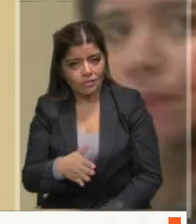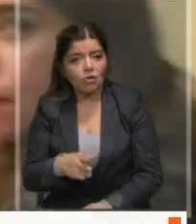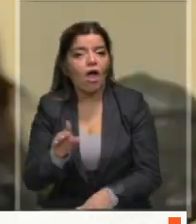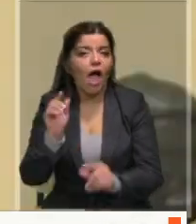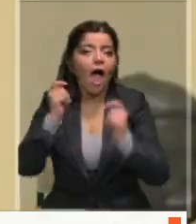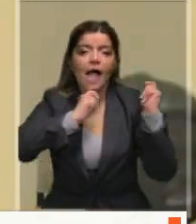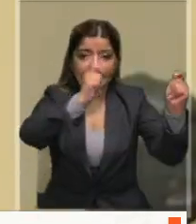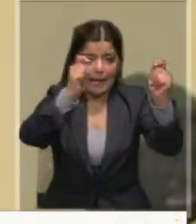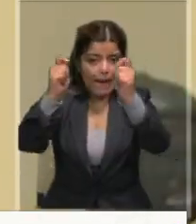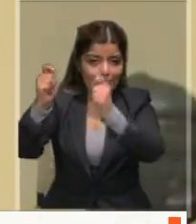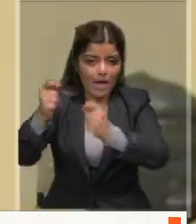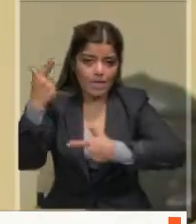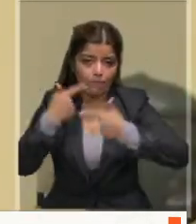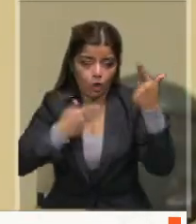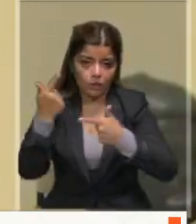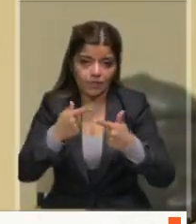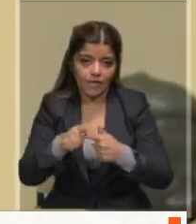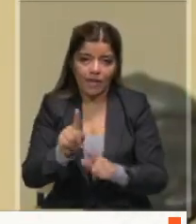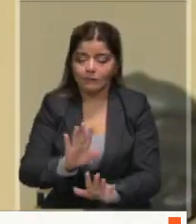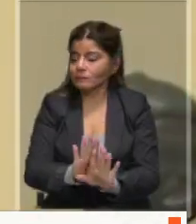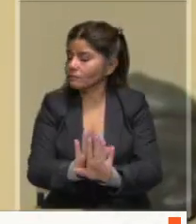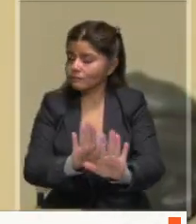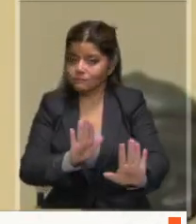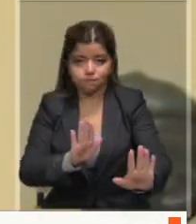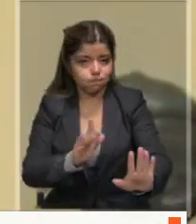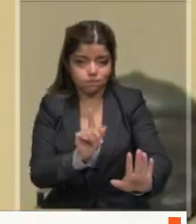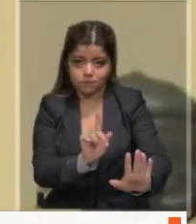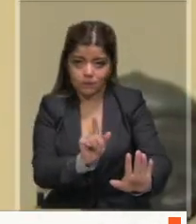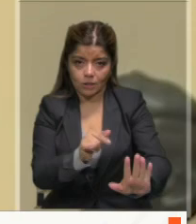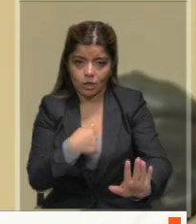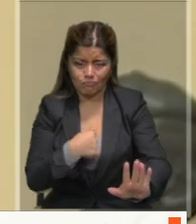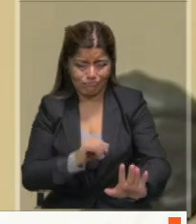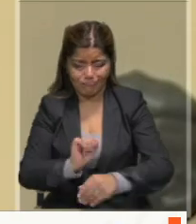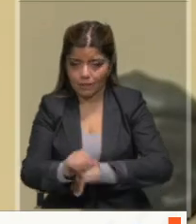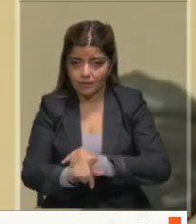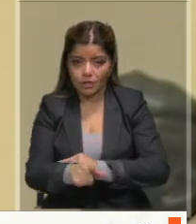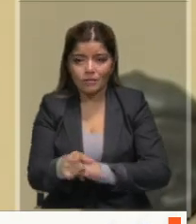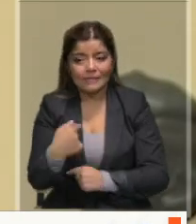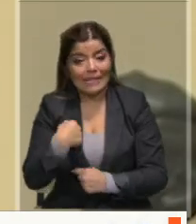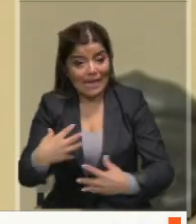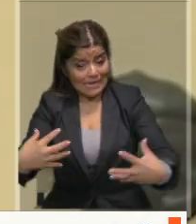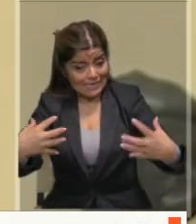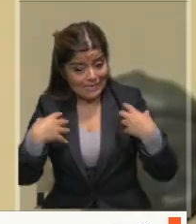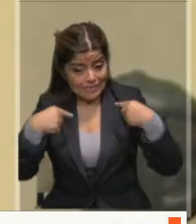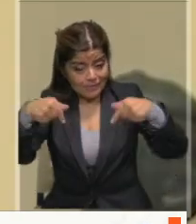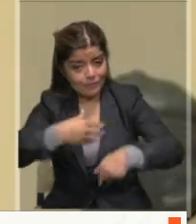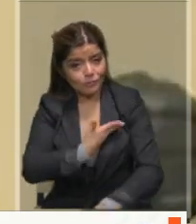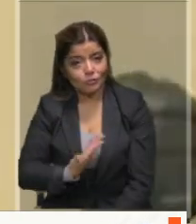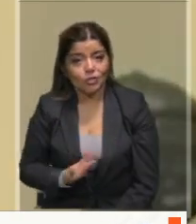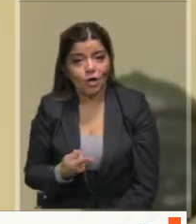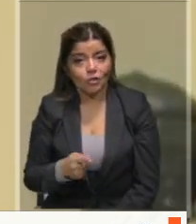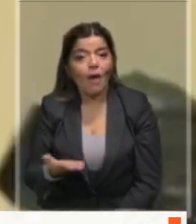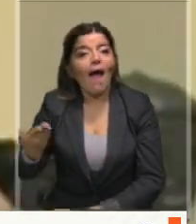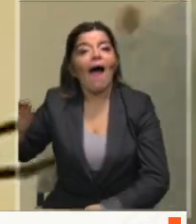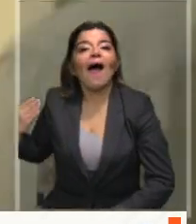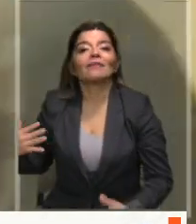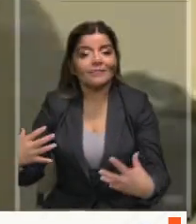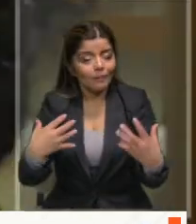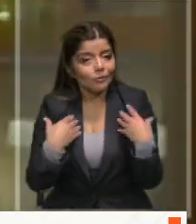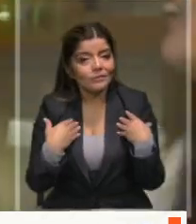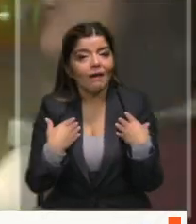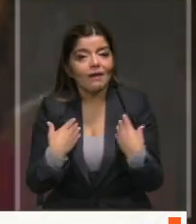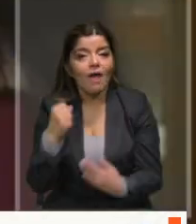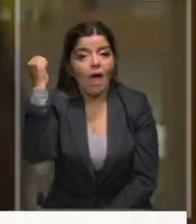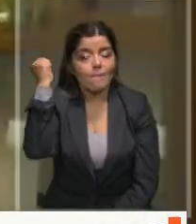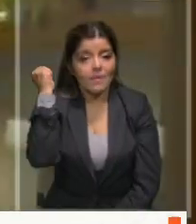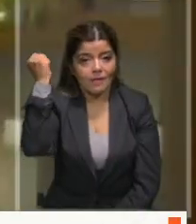que a mi juicio es profundamente hipócrita porque se intenta hacer cargo este gobierno de lo que no hizo el anterior gobierno de Sebastián